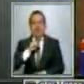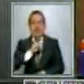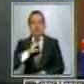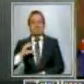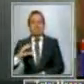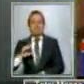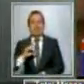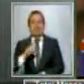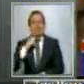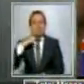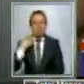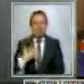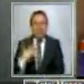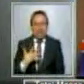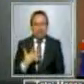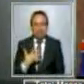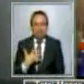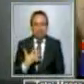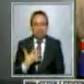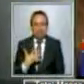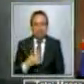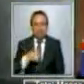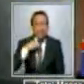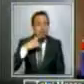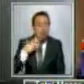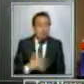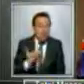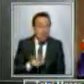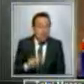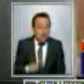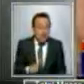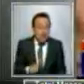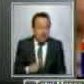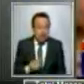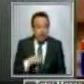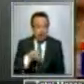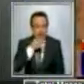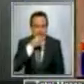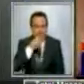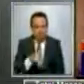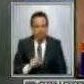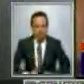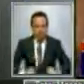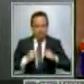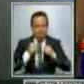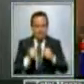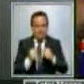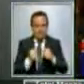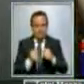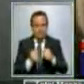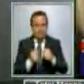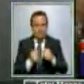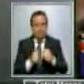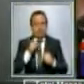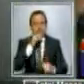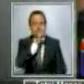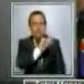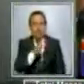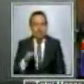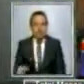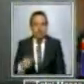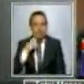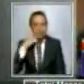lo fundamental lo fundamental y lo digo con mucha fuerza son las